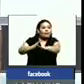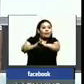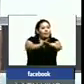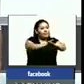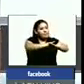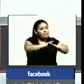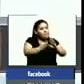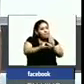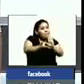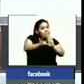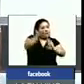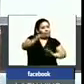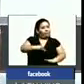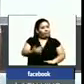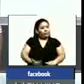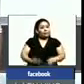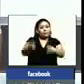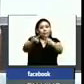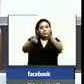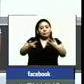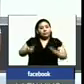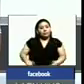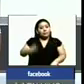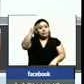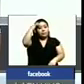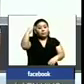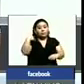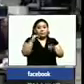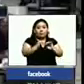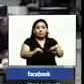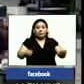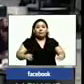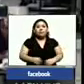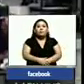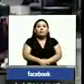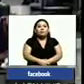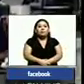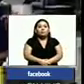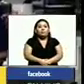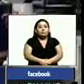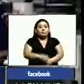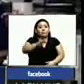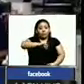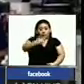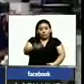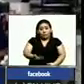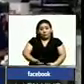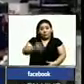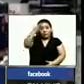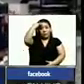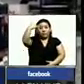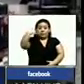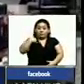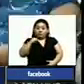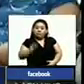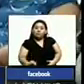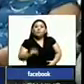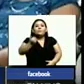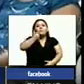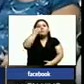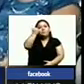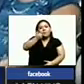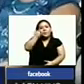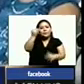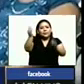estos aumenten y garantizar los derechos de las menores. Los embarazos en niñas y adolescentes